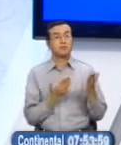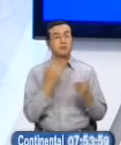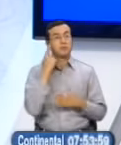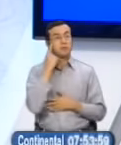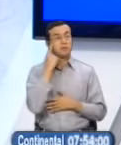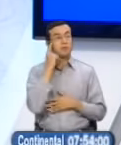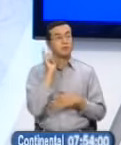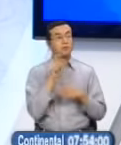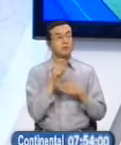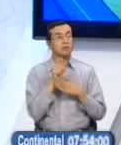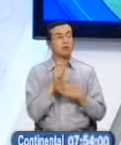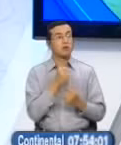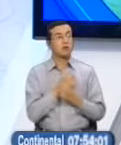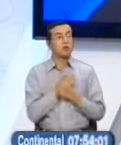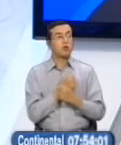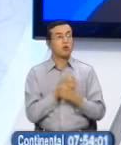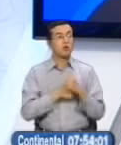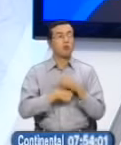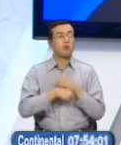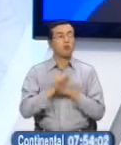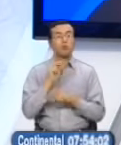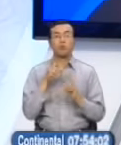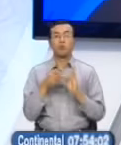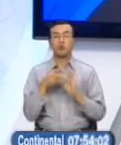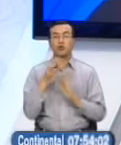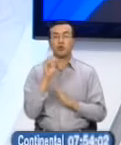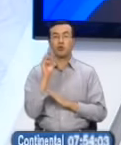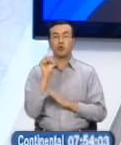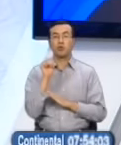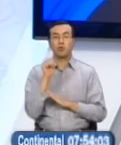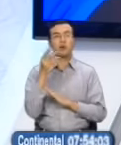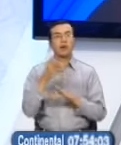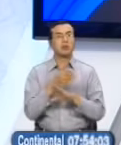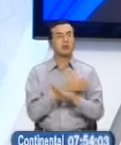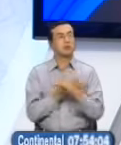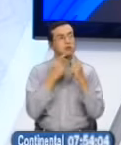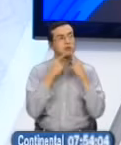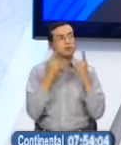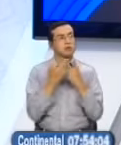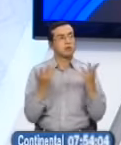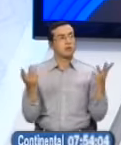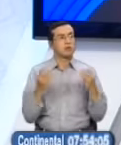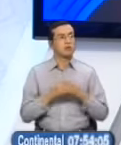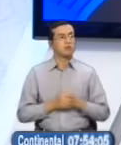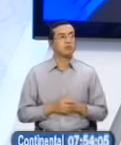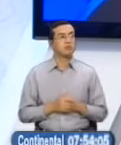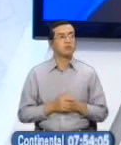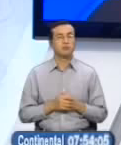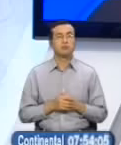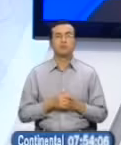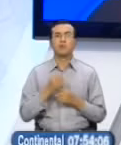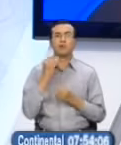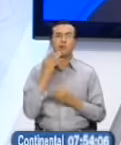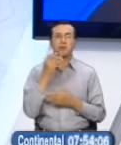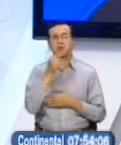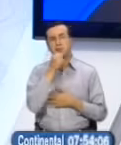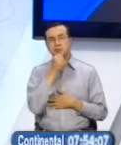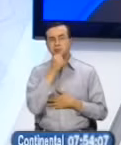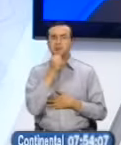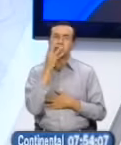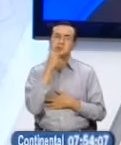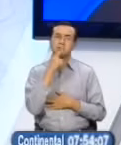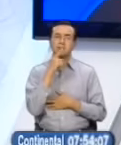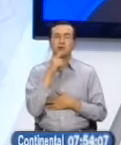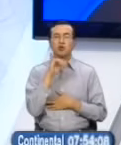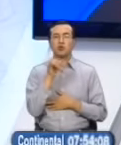a la página pasionfutbol.com porque, como ya lo dijimos hace días anteriores, destacando una informal entrevista muy entretenida